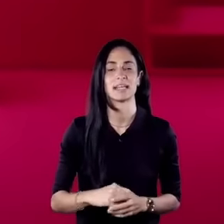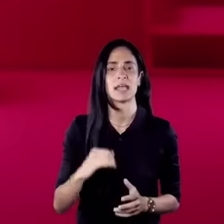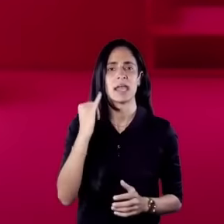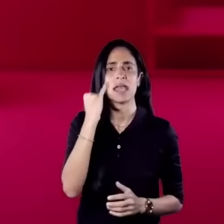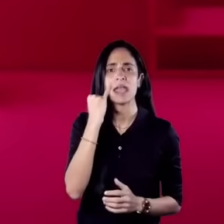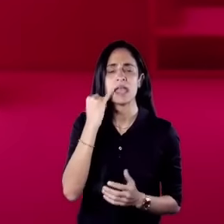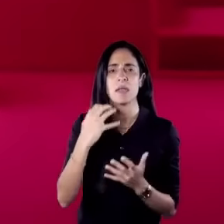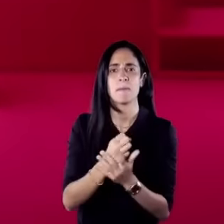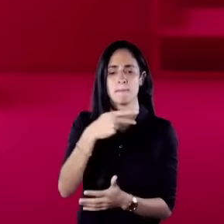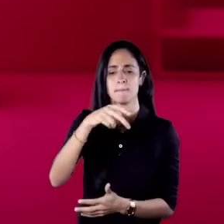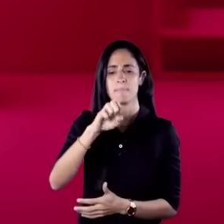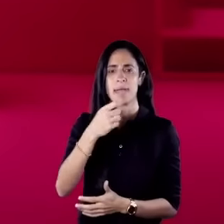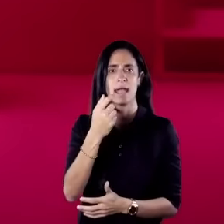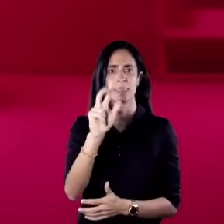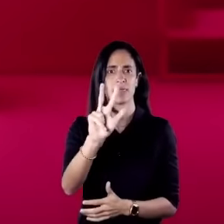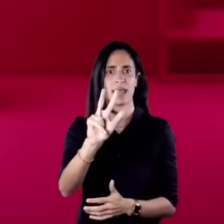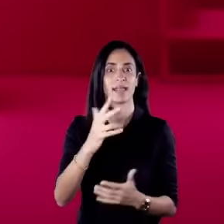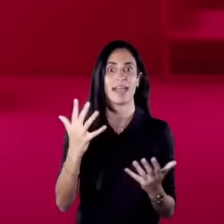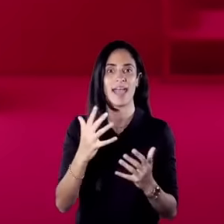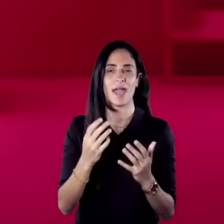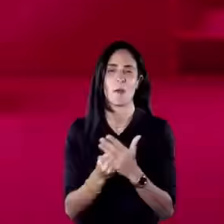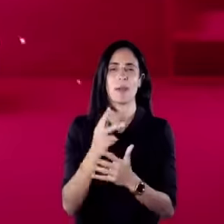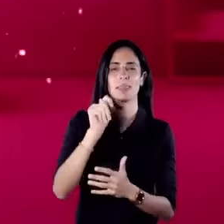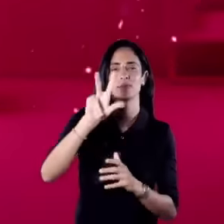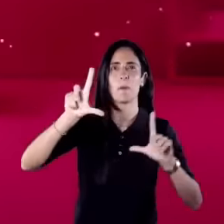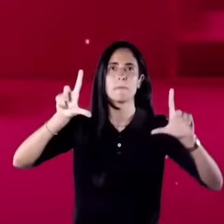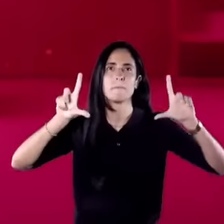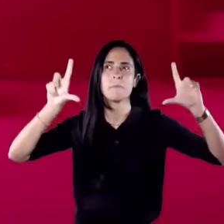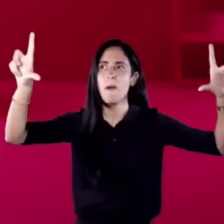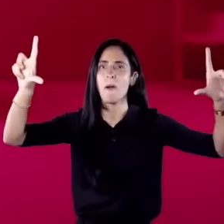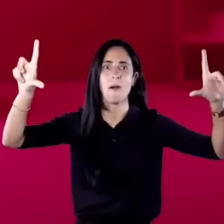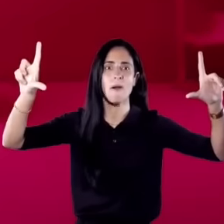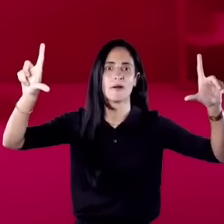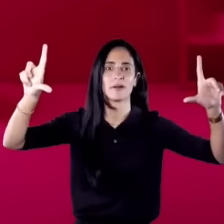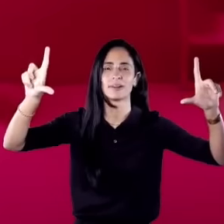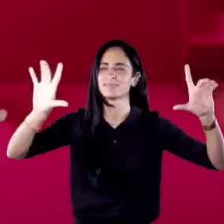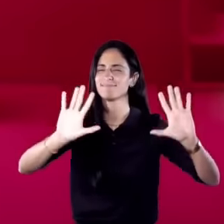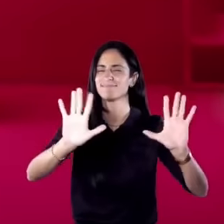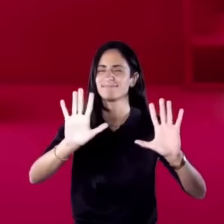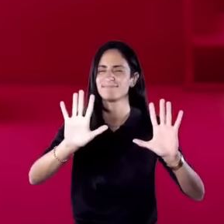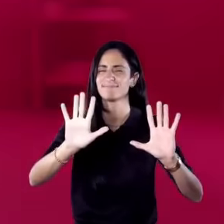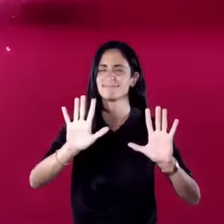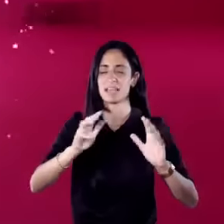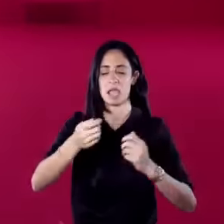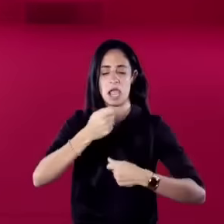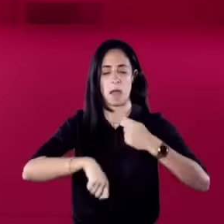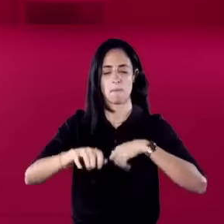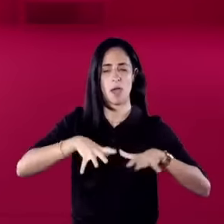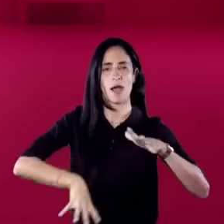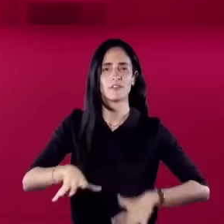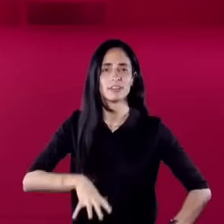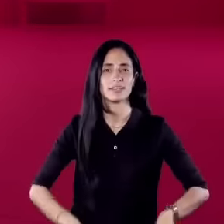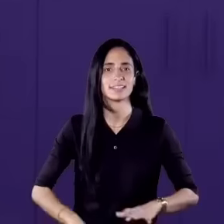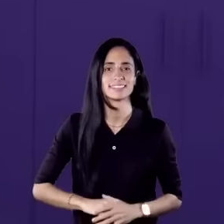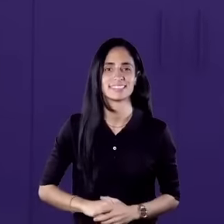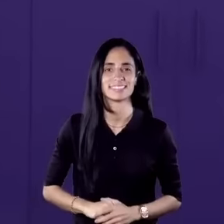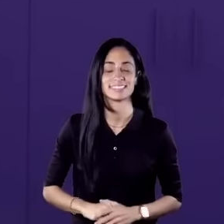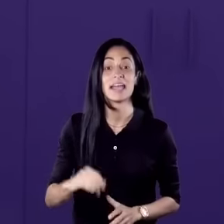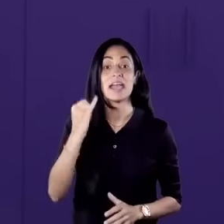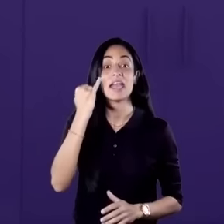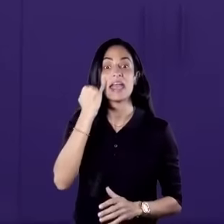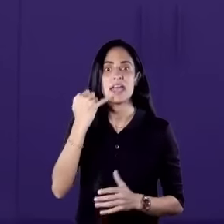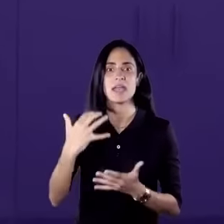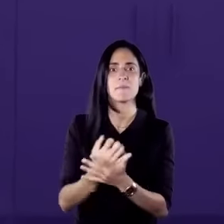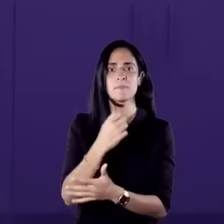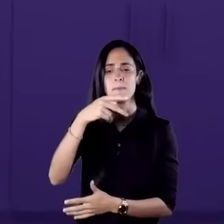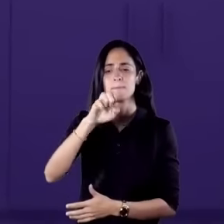haría si me pego en el Pega 3? Me compro un televisor. O mejor, me cambio de outfit. Si yo me pego